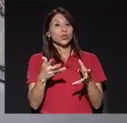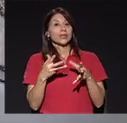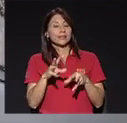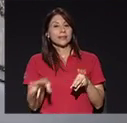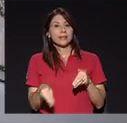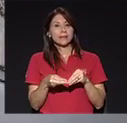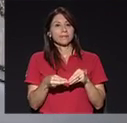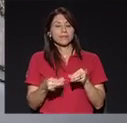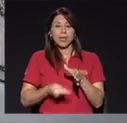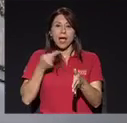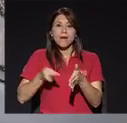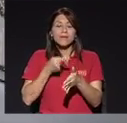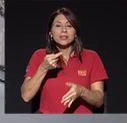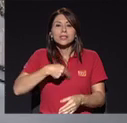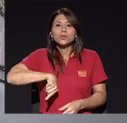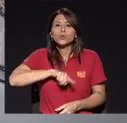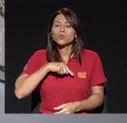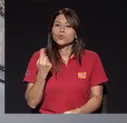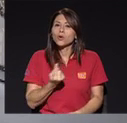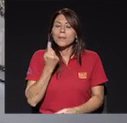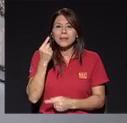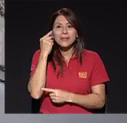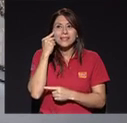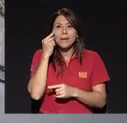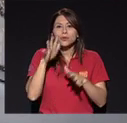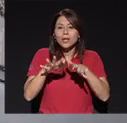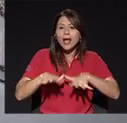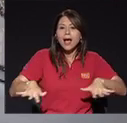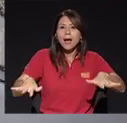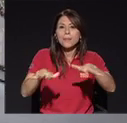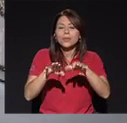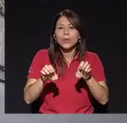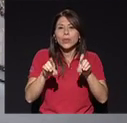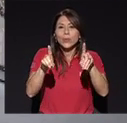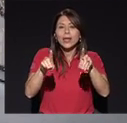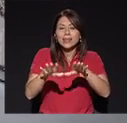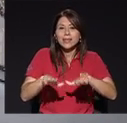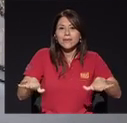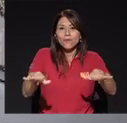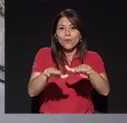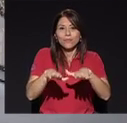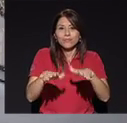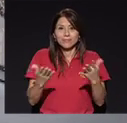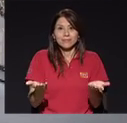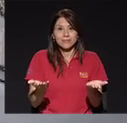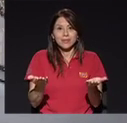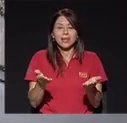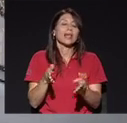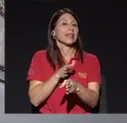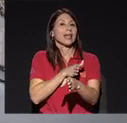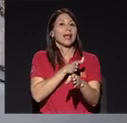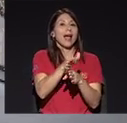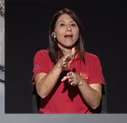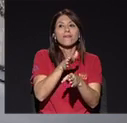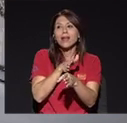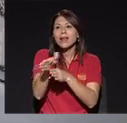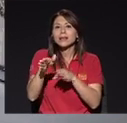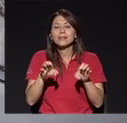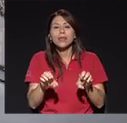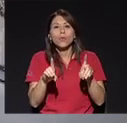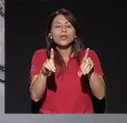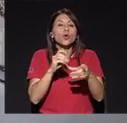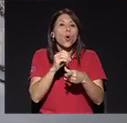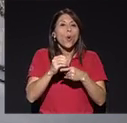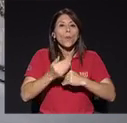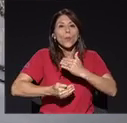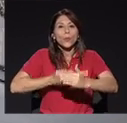a veces solo pensamos en el ámbito y en el contexto educativo y digamos, de carreras de educación o de procesos de